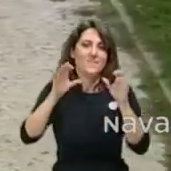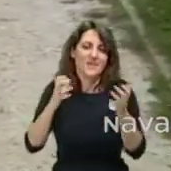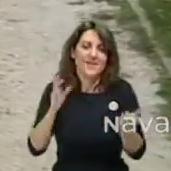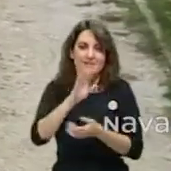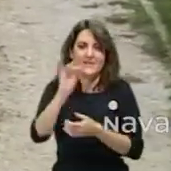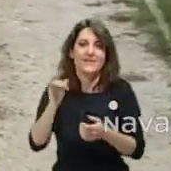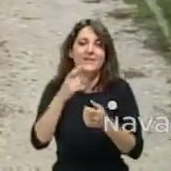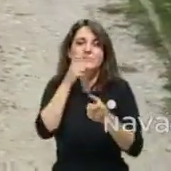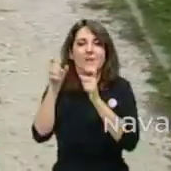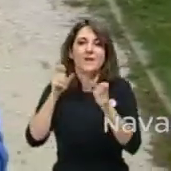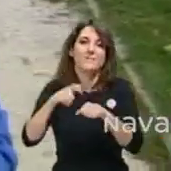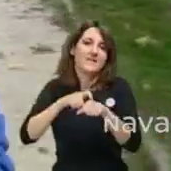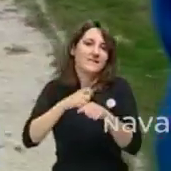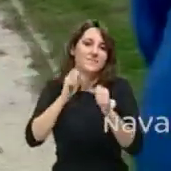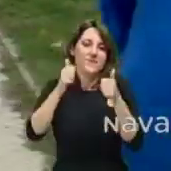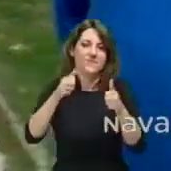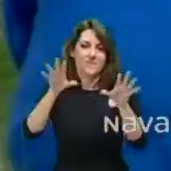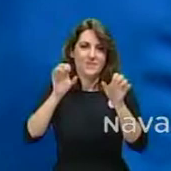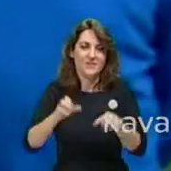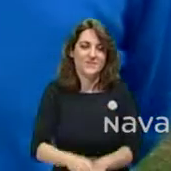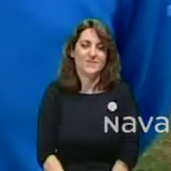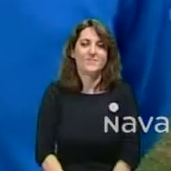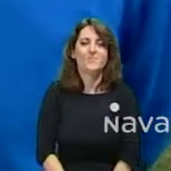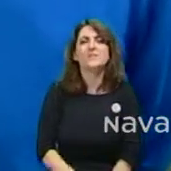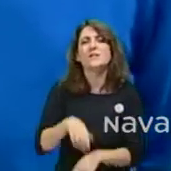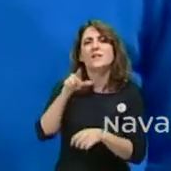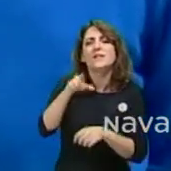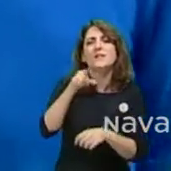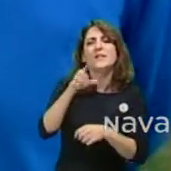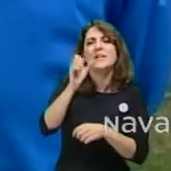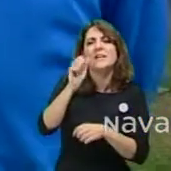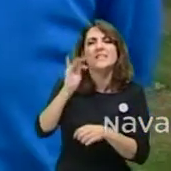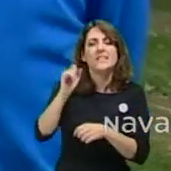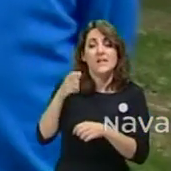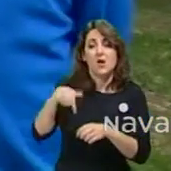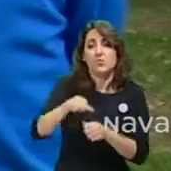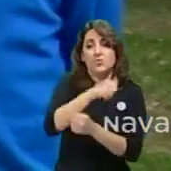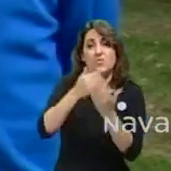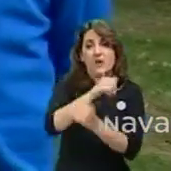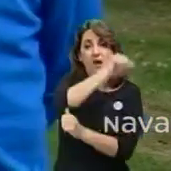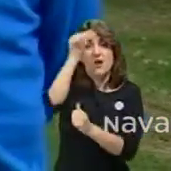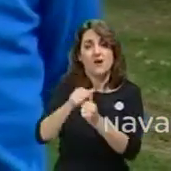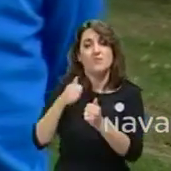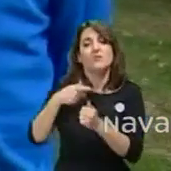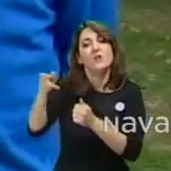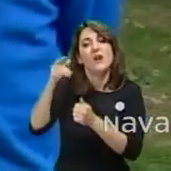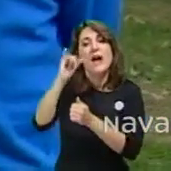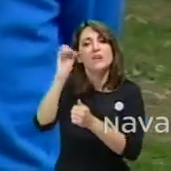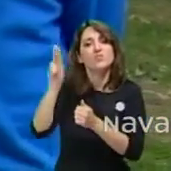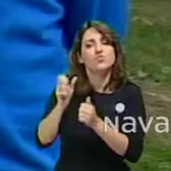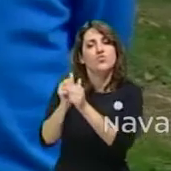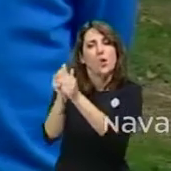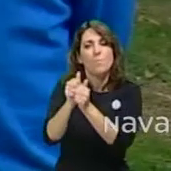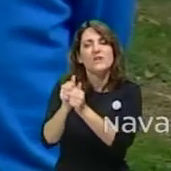Es lo primero que se aprende, ¿no? Muy bien, sí, eso está bien. Sí, Cristina, sí. Hoy hemos estado todo el día acompañando a Jesús. ¿Cómo es